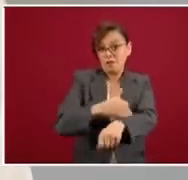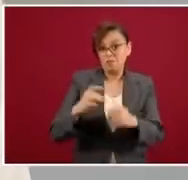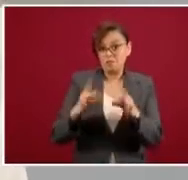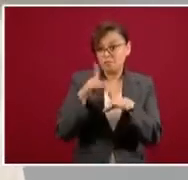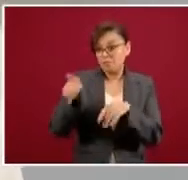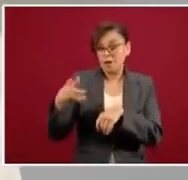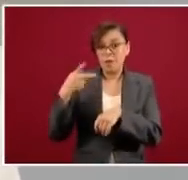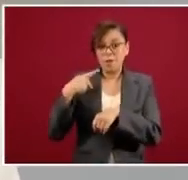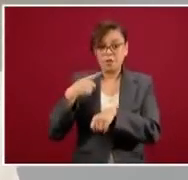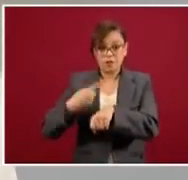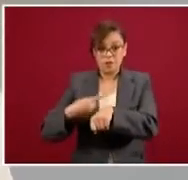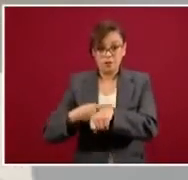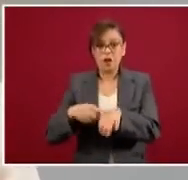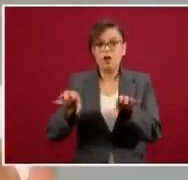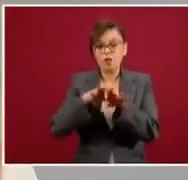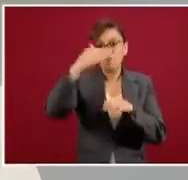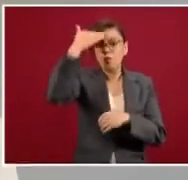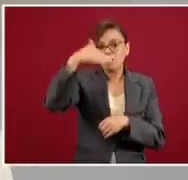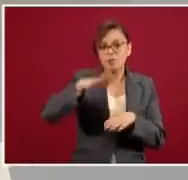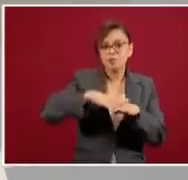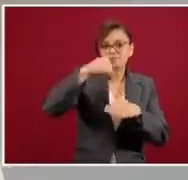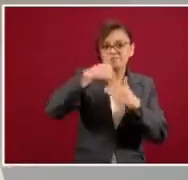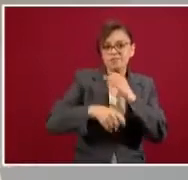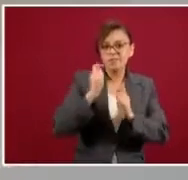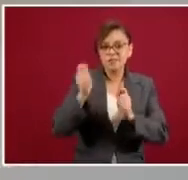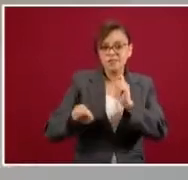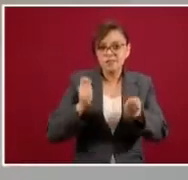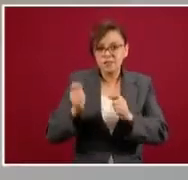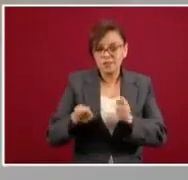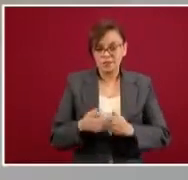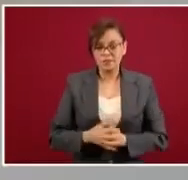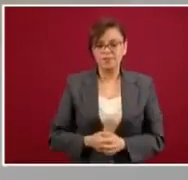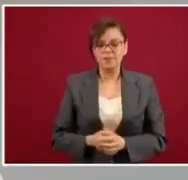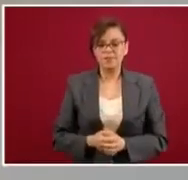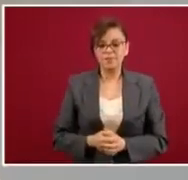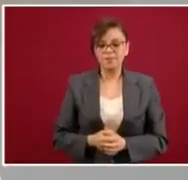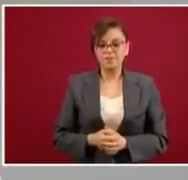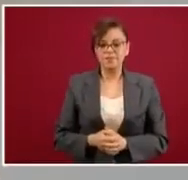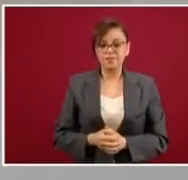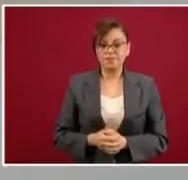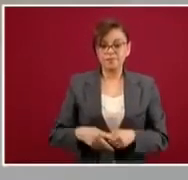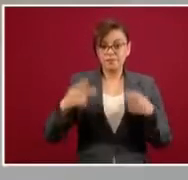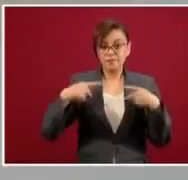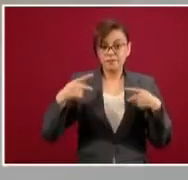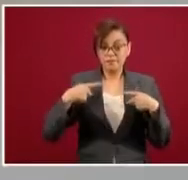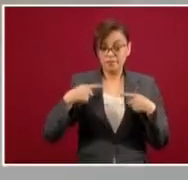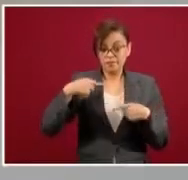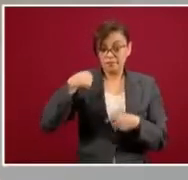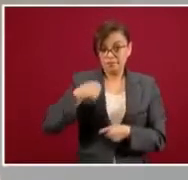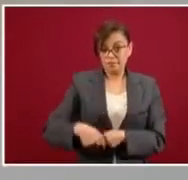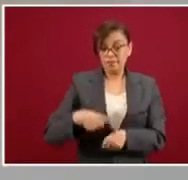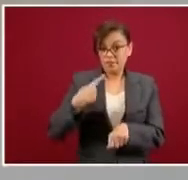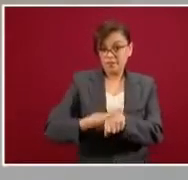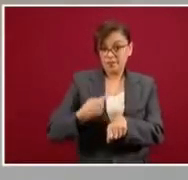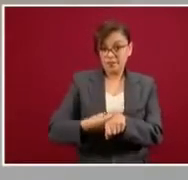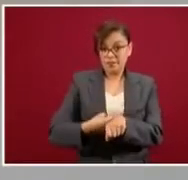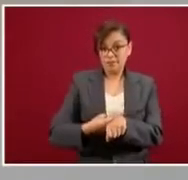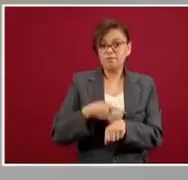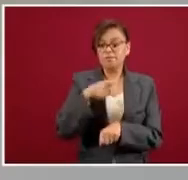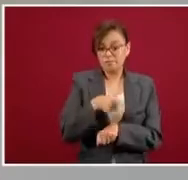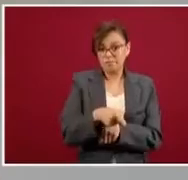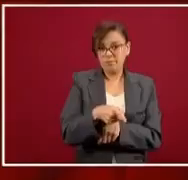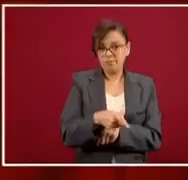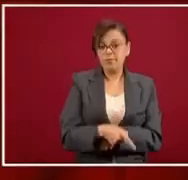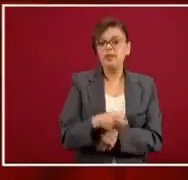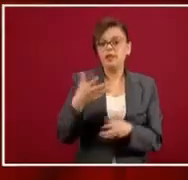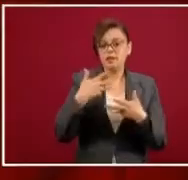ruta única, porque la ruta depende de las condiciones específicas de la persona enferma. Existe una guía que se